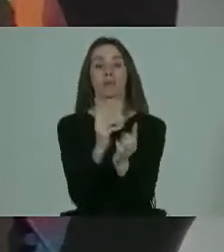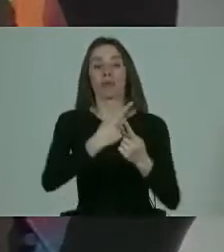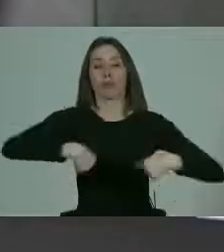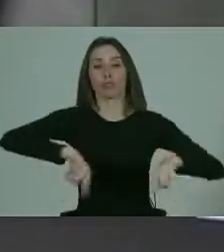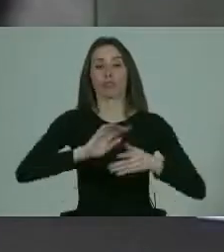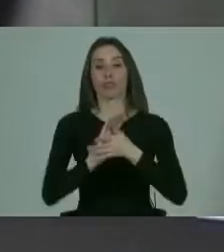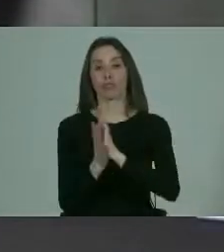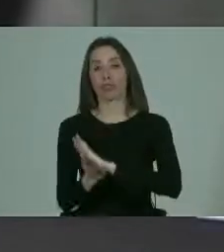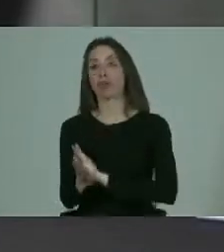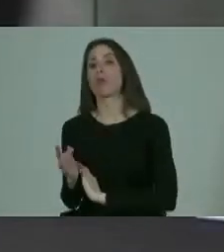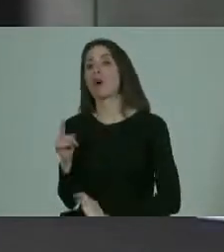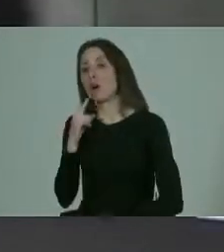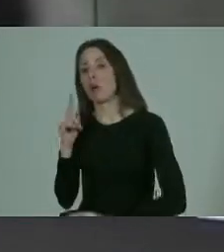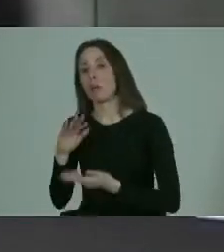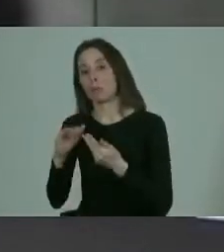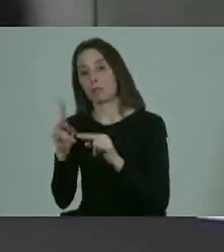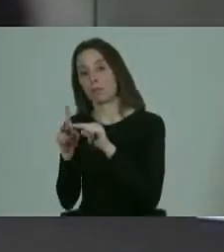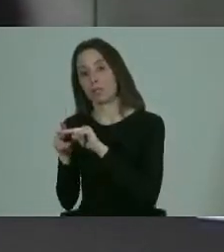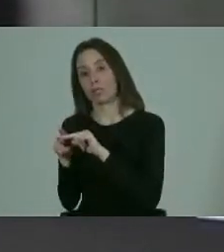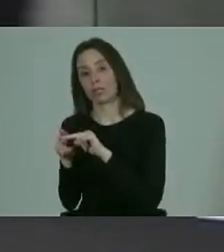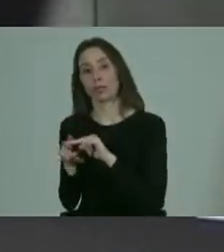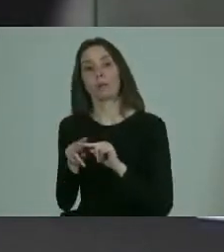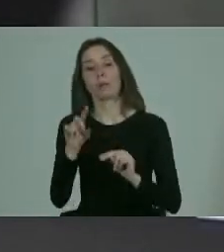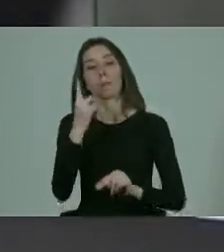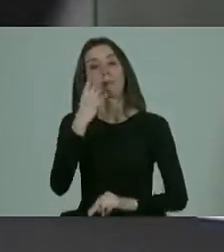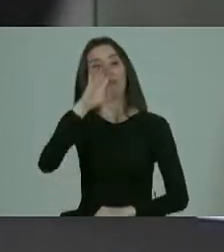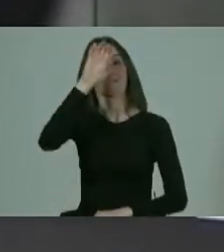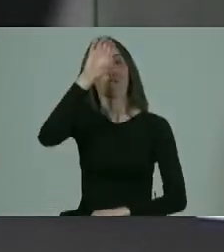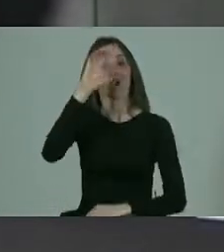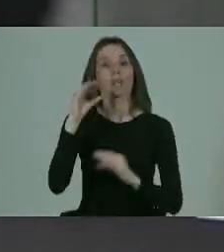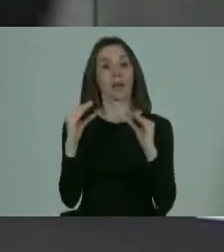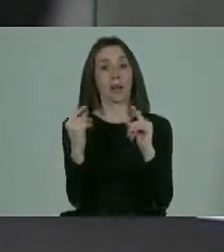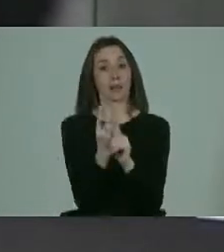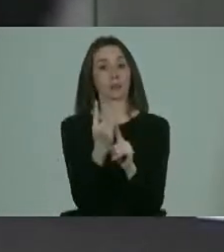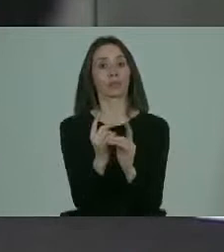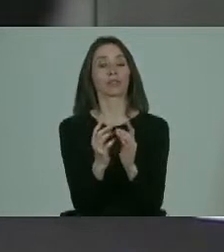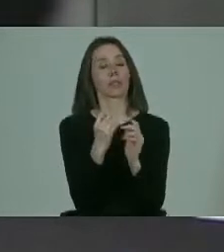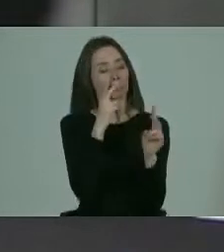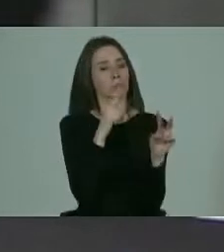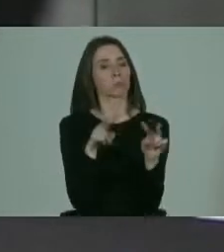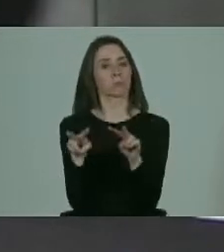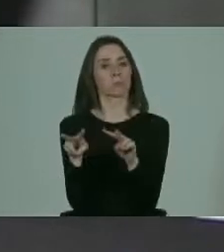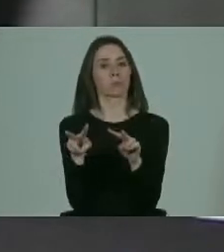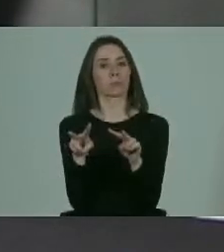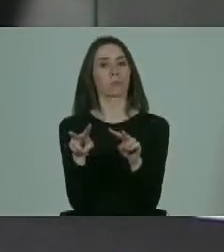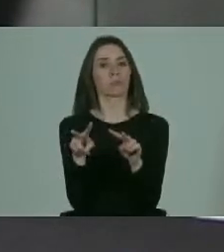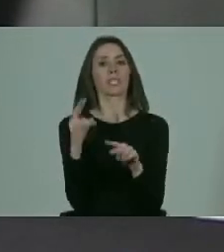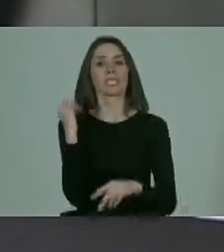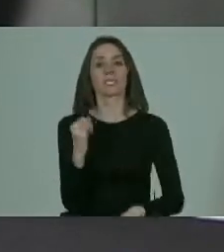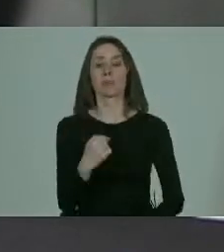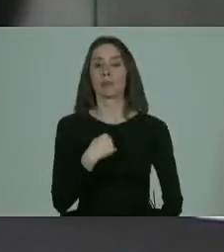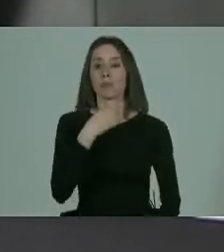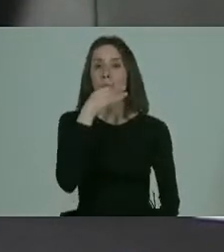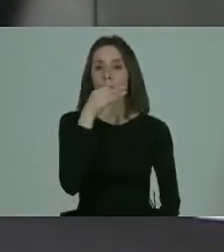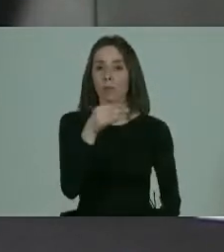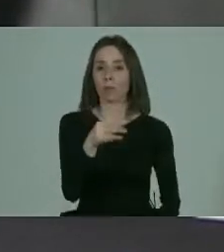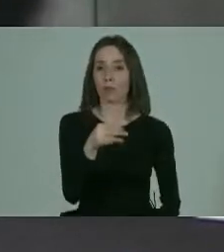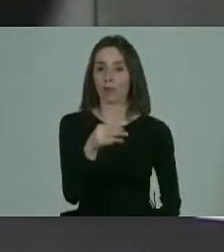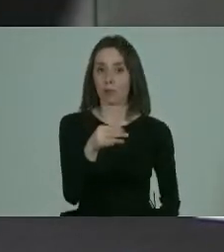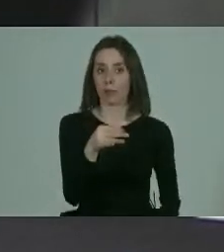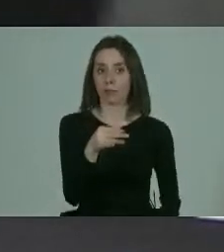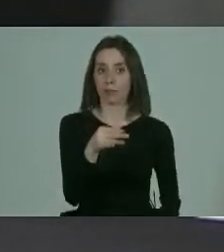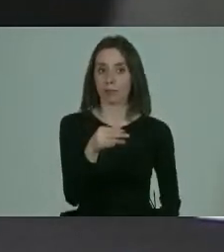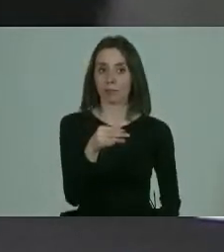y perdona que interrumpa también lo conversamos en el primer bloque me llama mucho la atención cuando siempre he dicho que a través de un